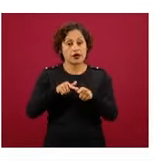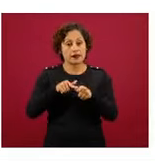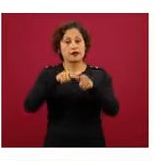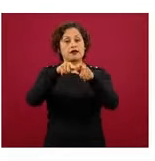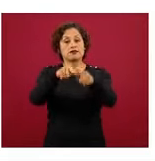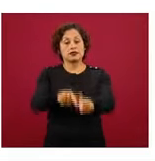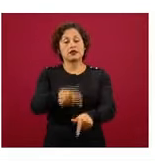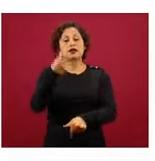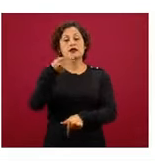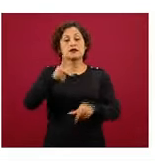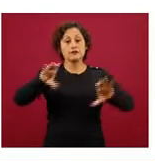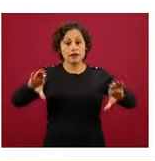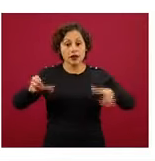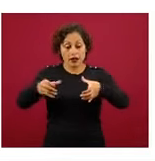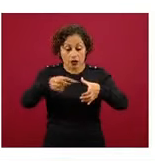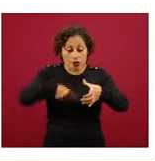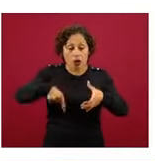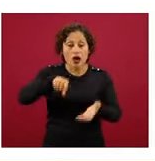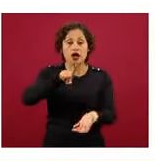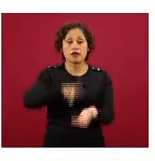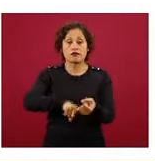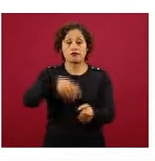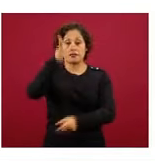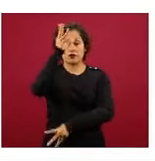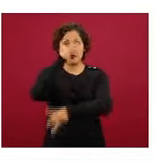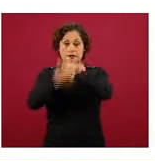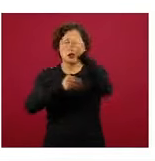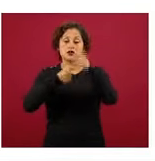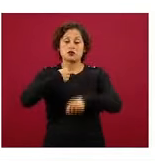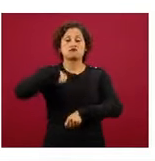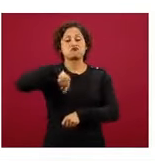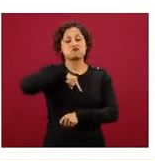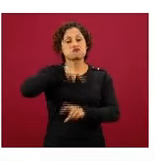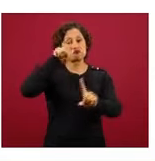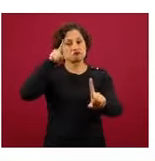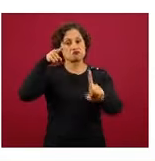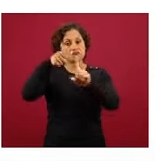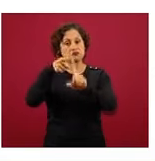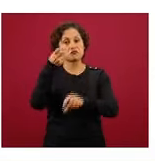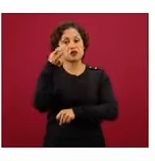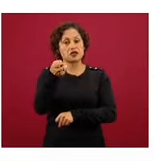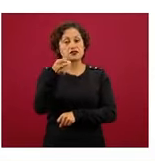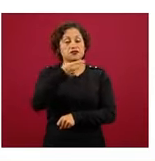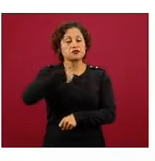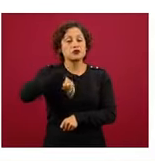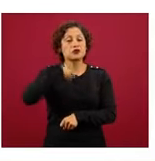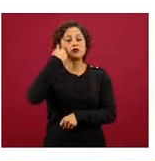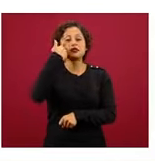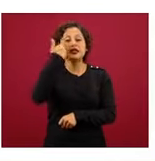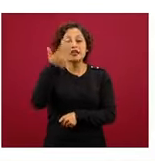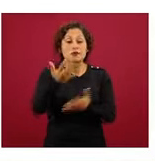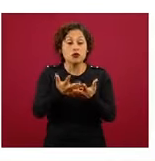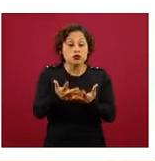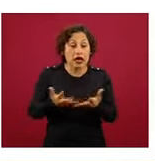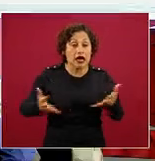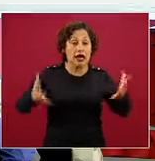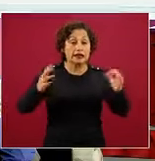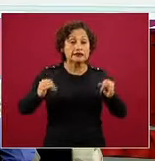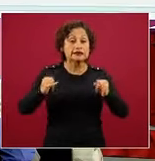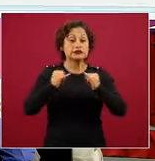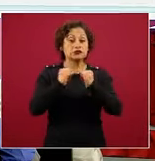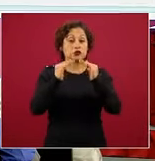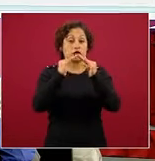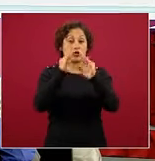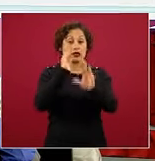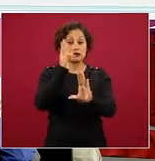comunitaria. Esa es nuestra orientación. Nuestra intención no es crear grandes instituciones de reclusión, sino fortalecer la